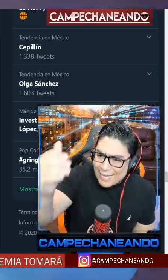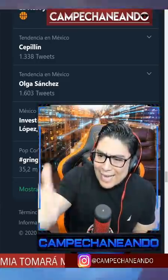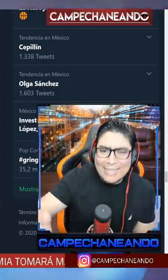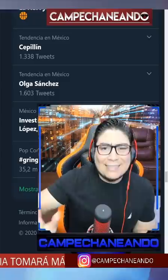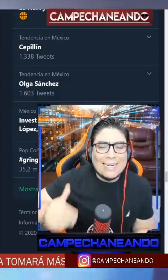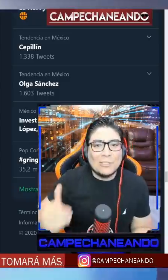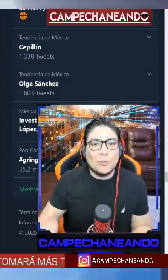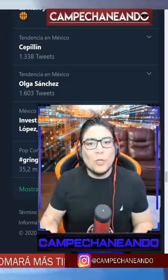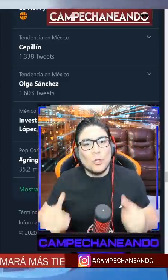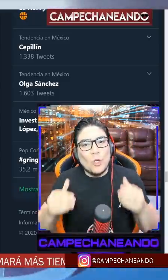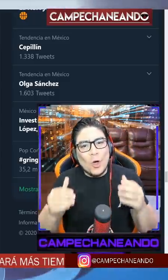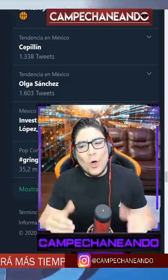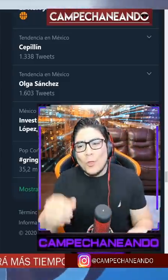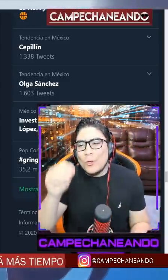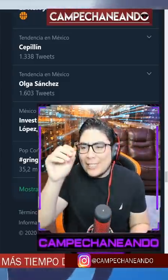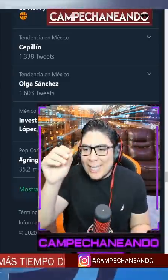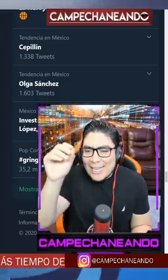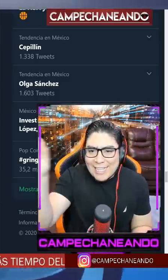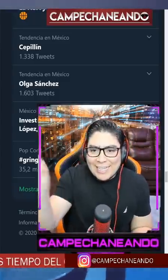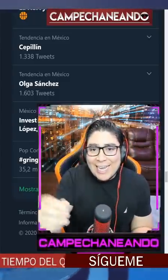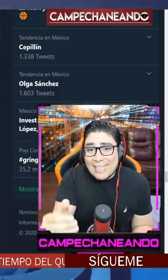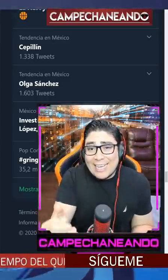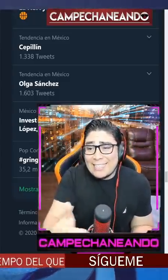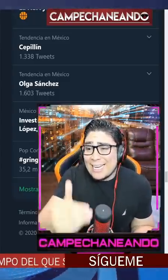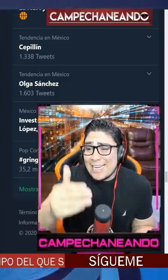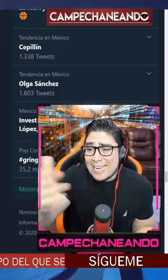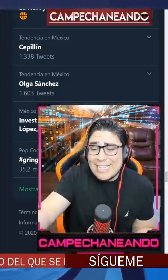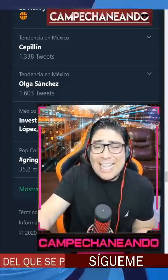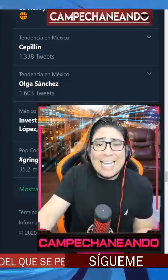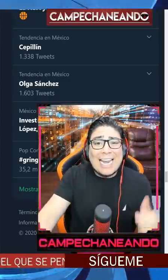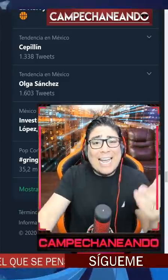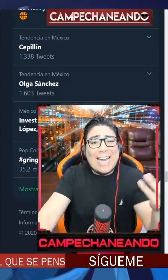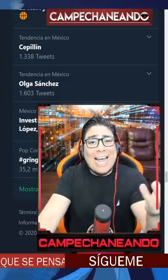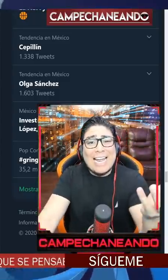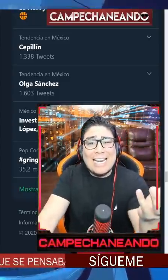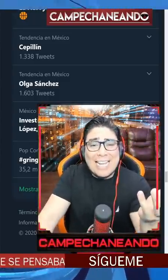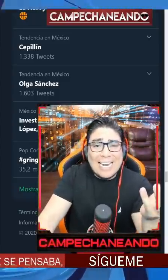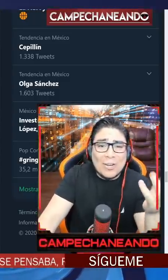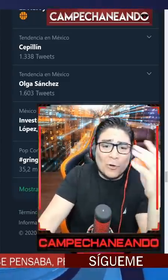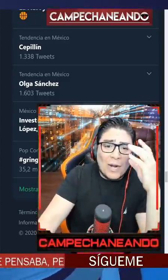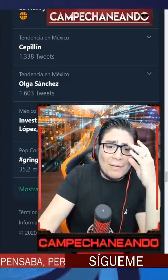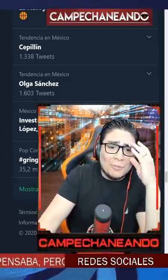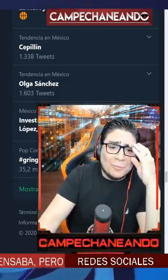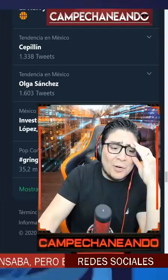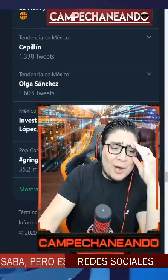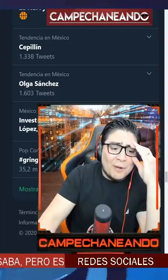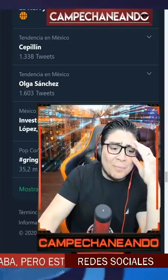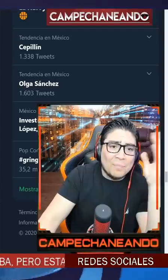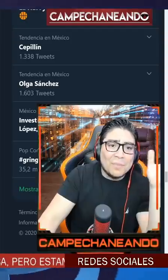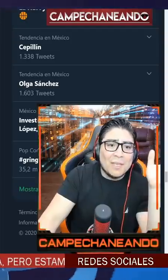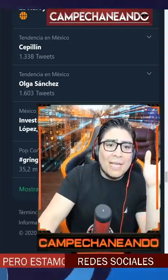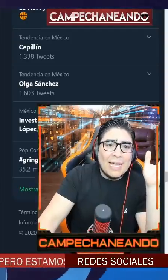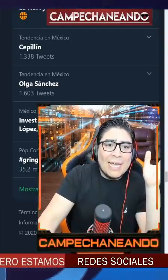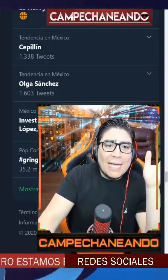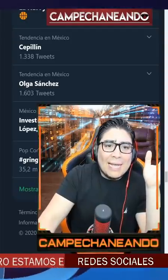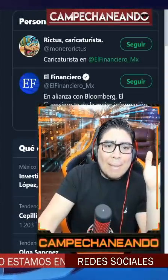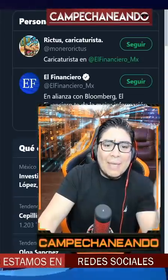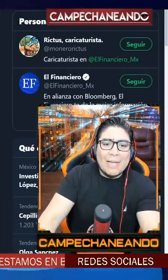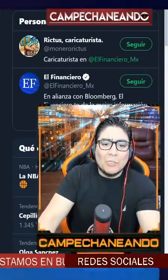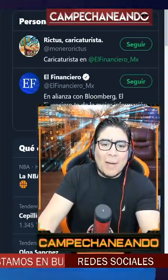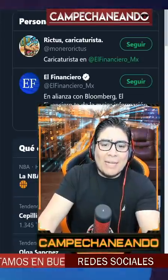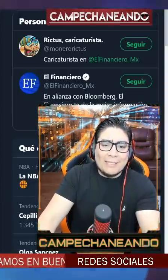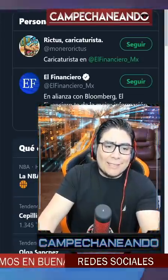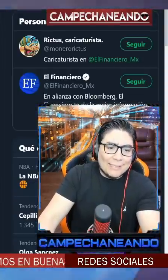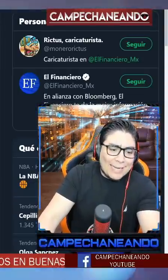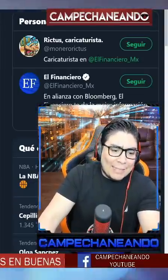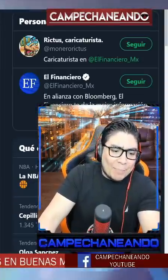hay que hacer esto todo detalle hay gente que dice que ni ni cree en la en el coronavirus pero bueno que